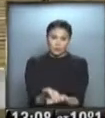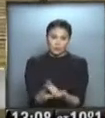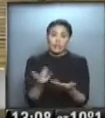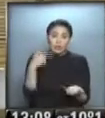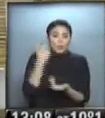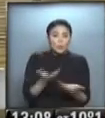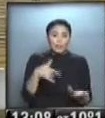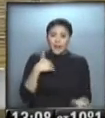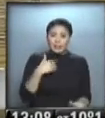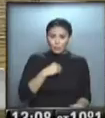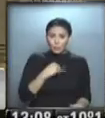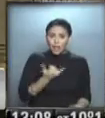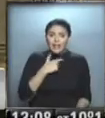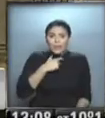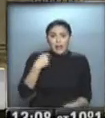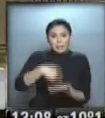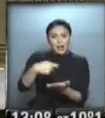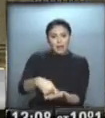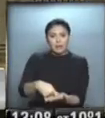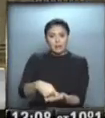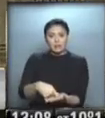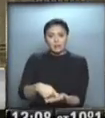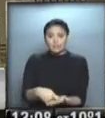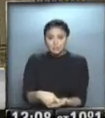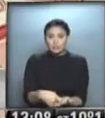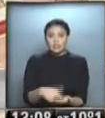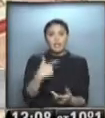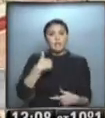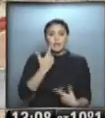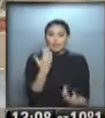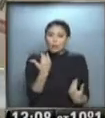la Argentina tiene voluntad de pago, preserva la capacidad de pago,